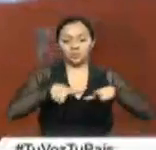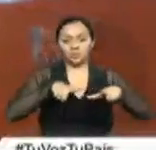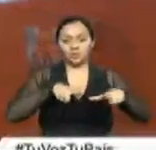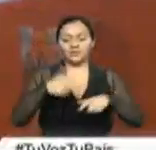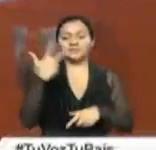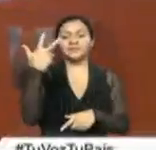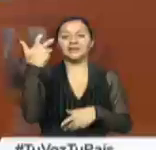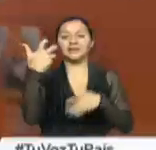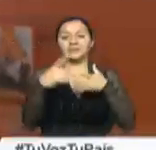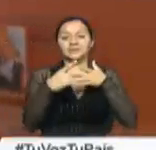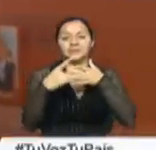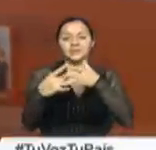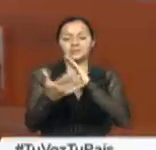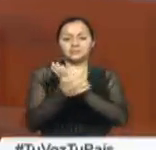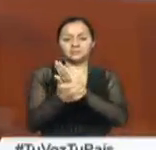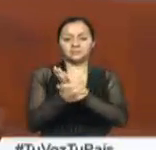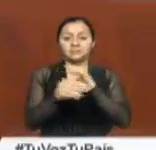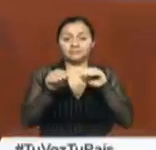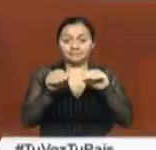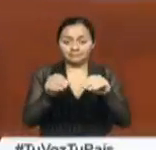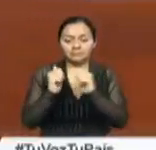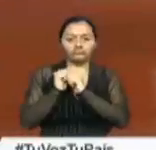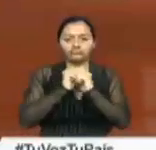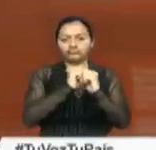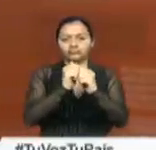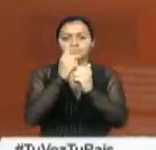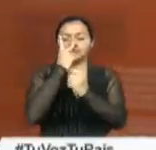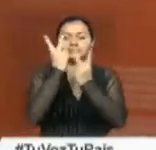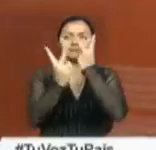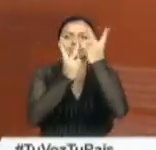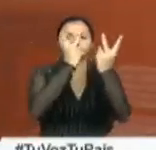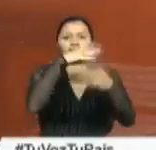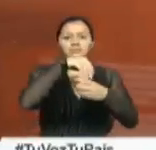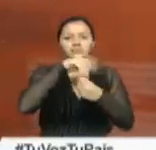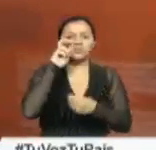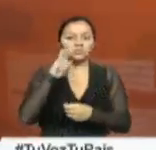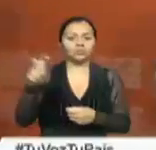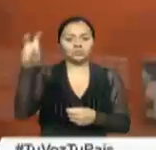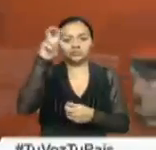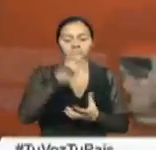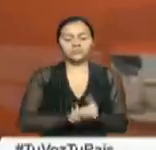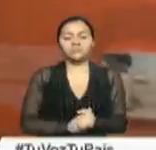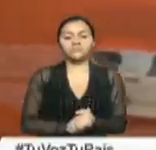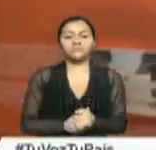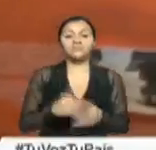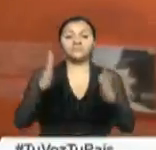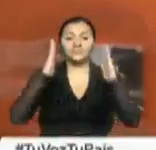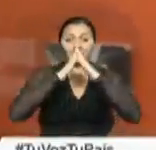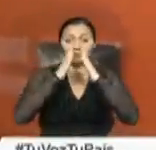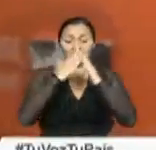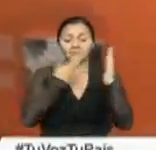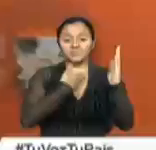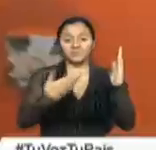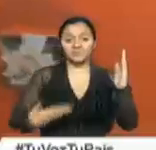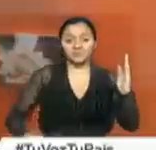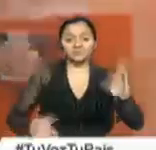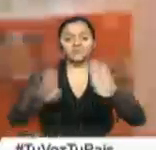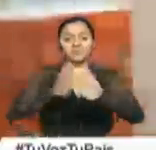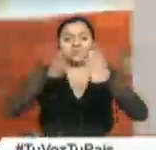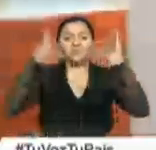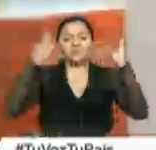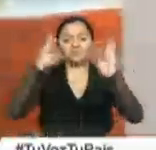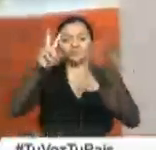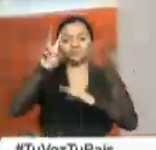guías turísticos capacitados quienes acompañarán en los recorridos a los turistas. Desde que la Casa Presidencial abrió sus puertas